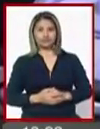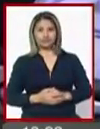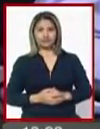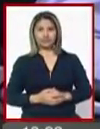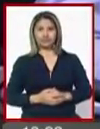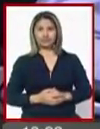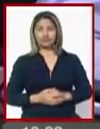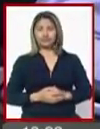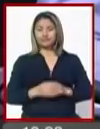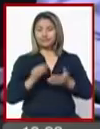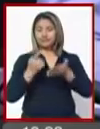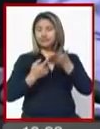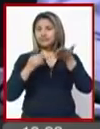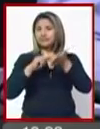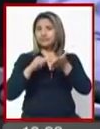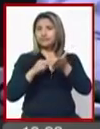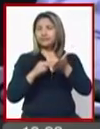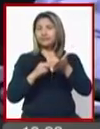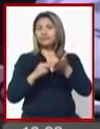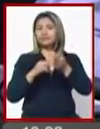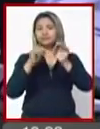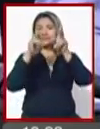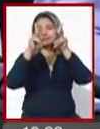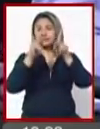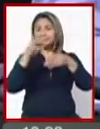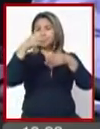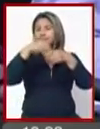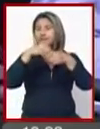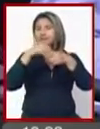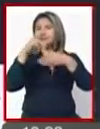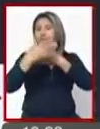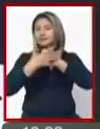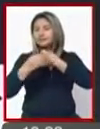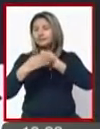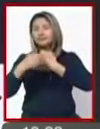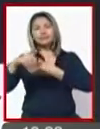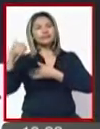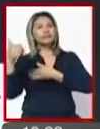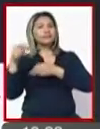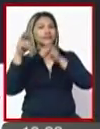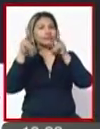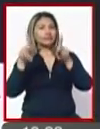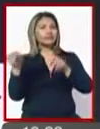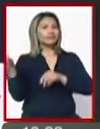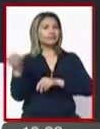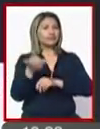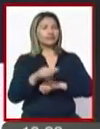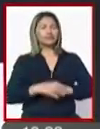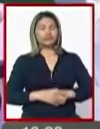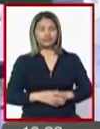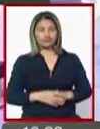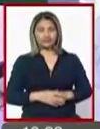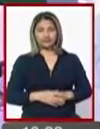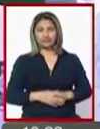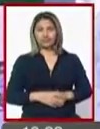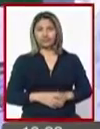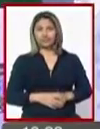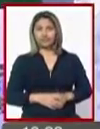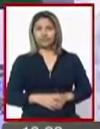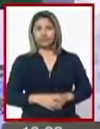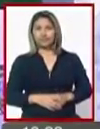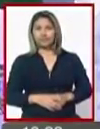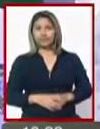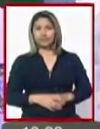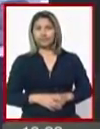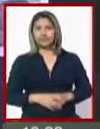es un componente en un ser humano que no se repite en dos seres humanos entre miles de millones de habitantes en el